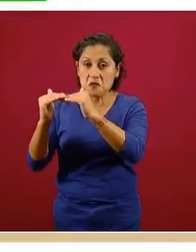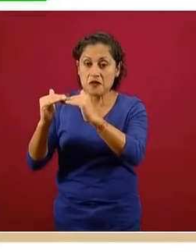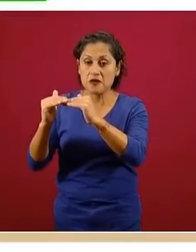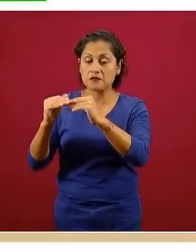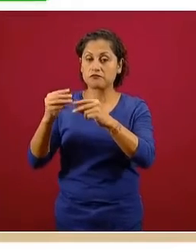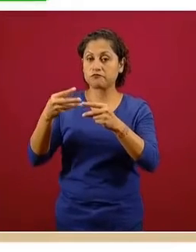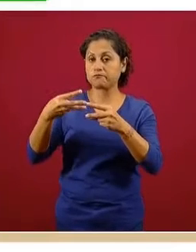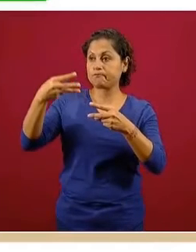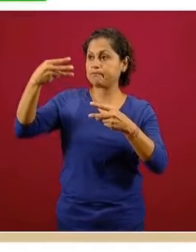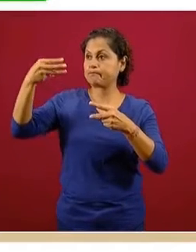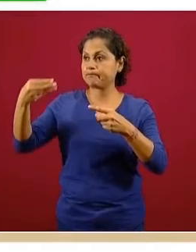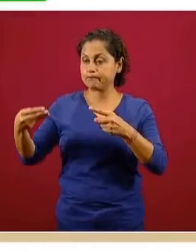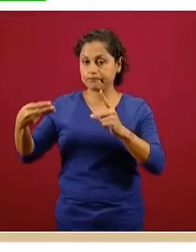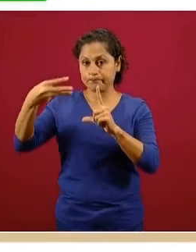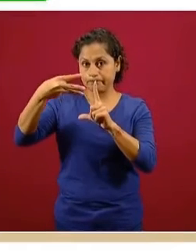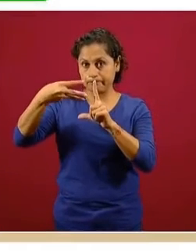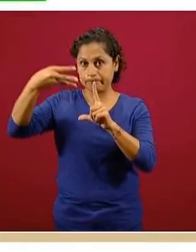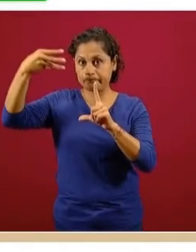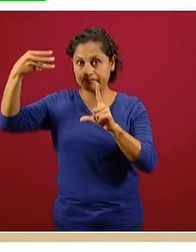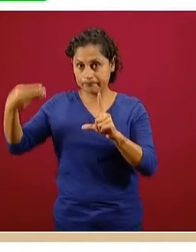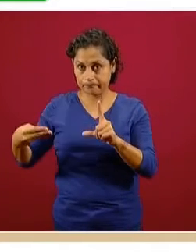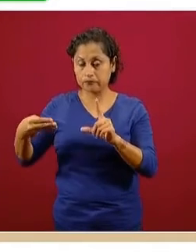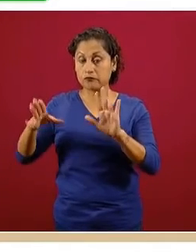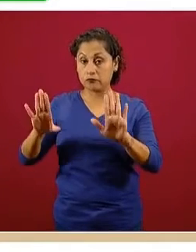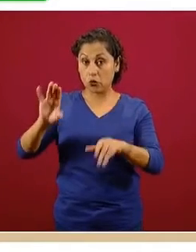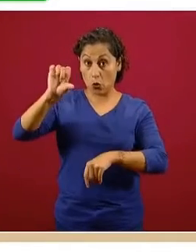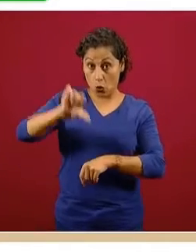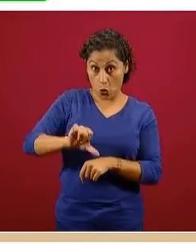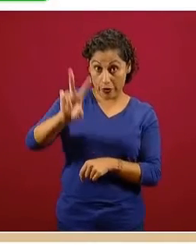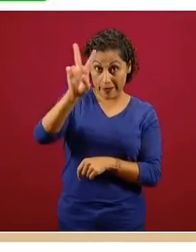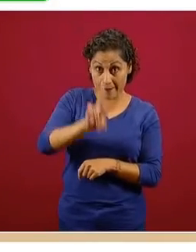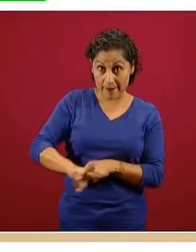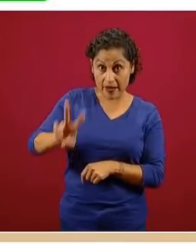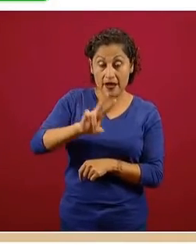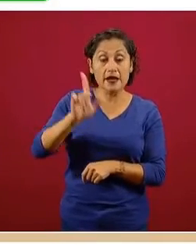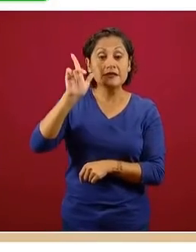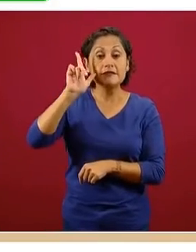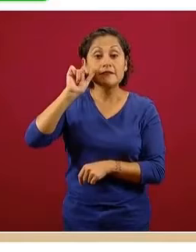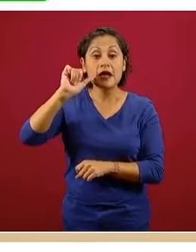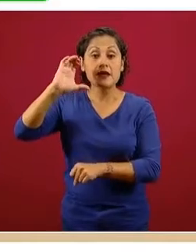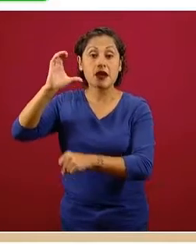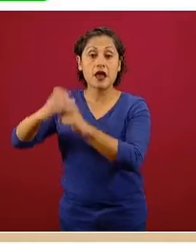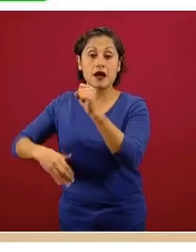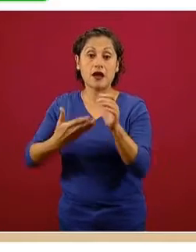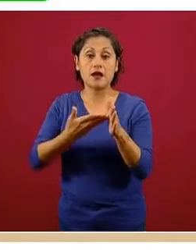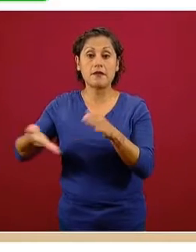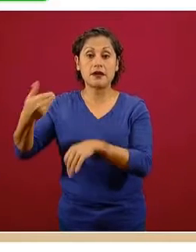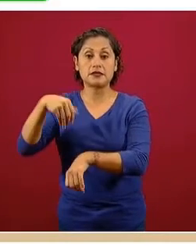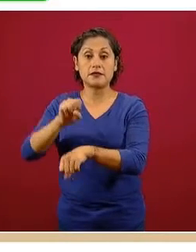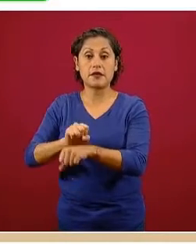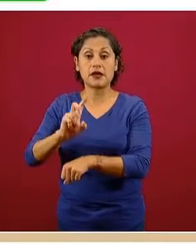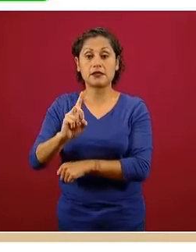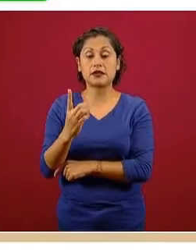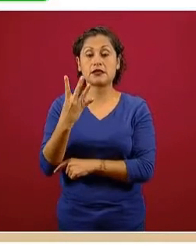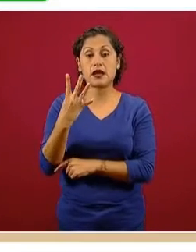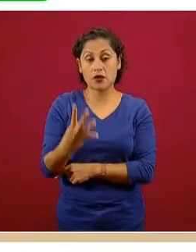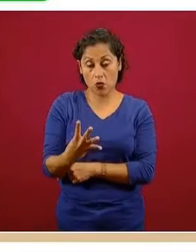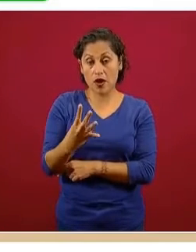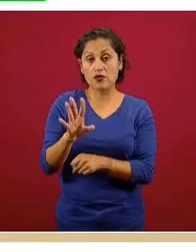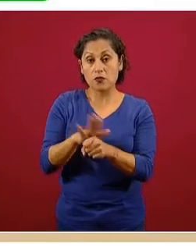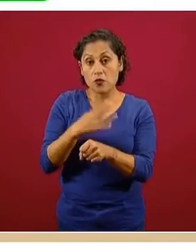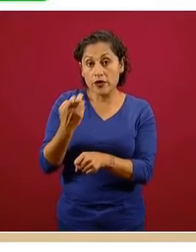hoy, que es viernes, es que mañana cierra la semana 34, por lo tanto el domingo aumentamos una